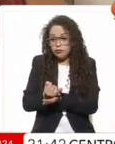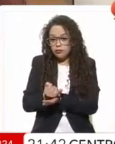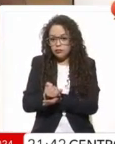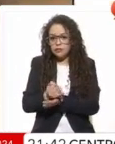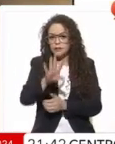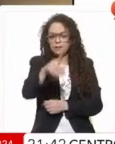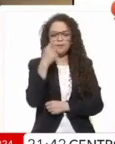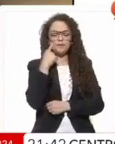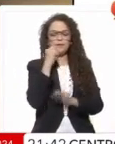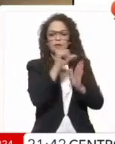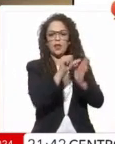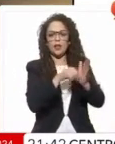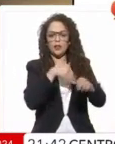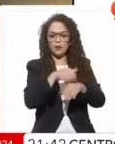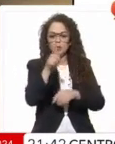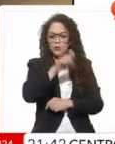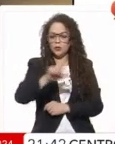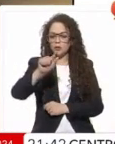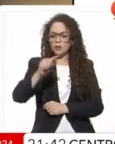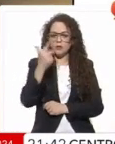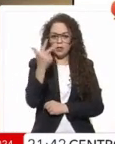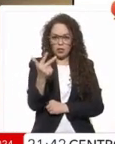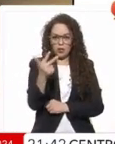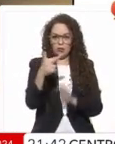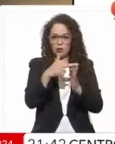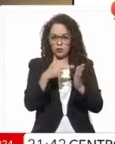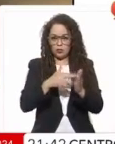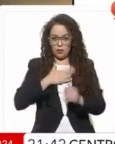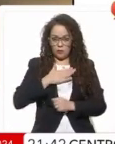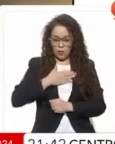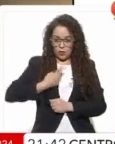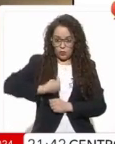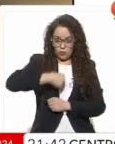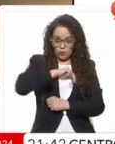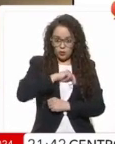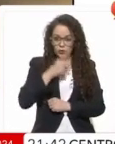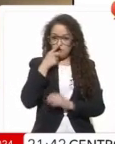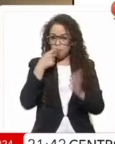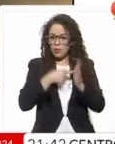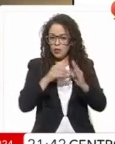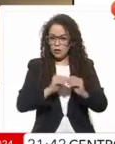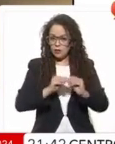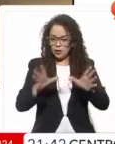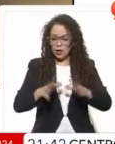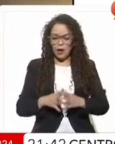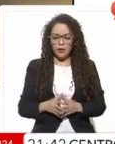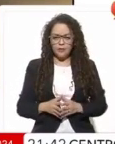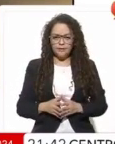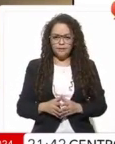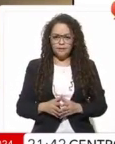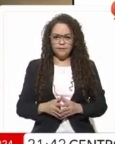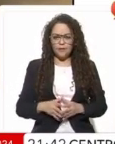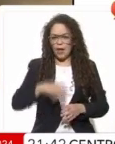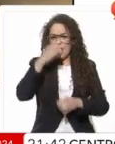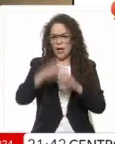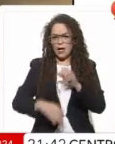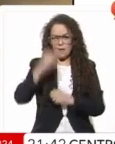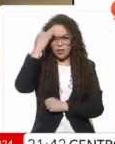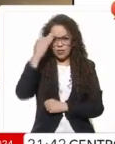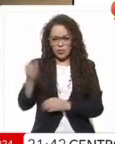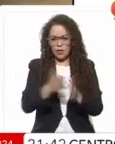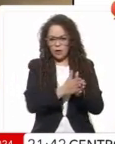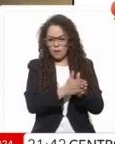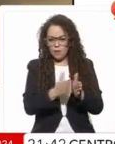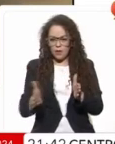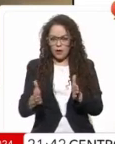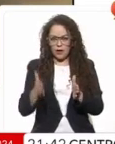artículo 178 de nuestros estatutos con toda precisión señala que cuando concluye el periodo